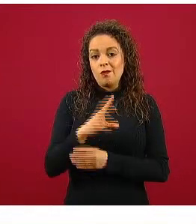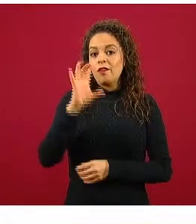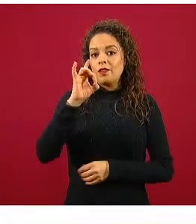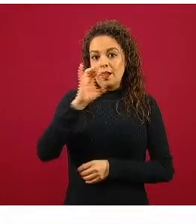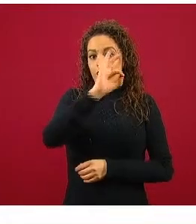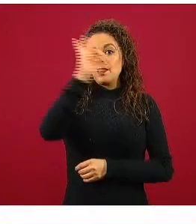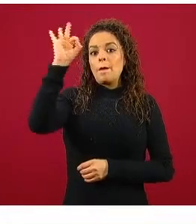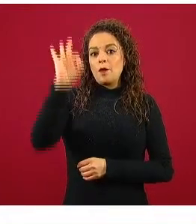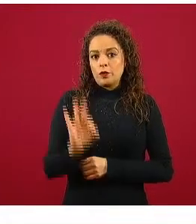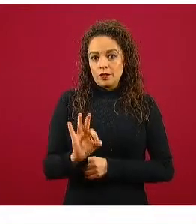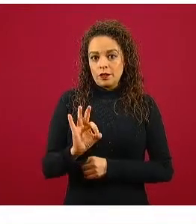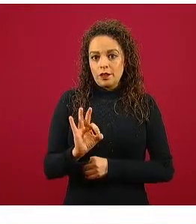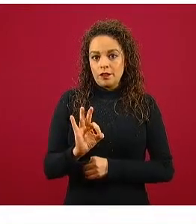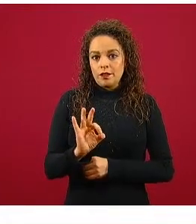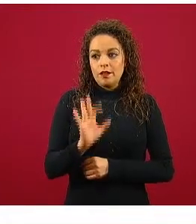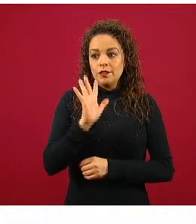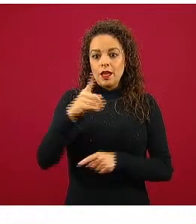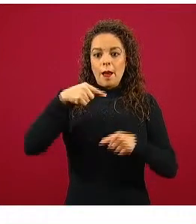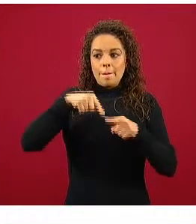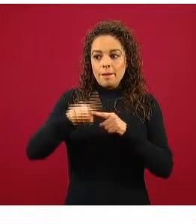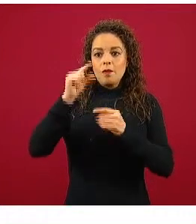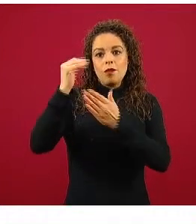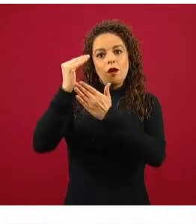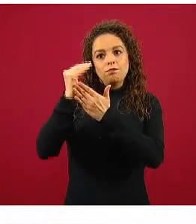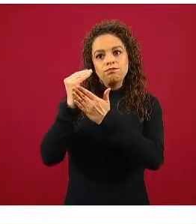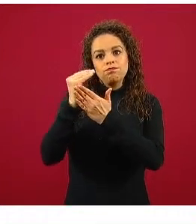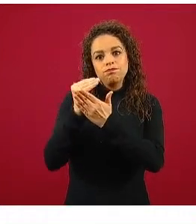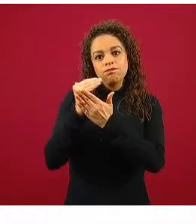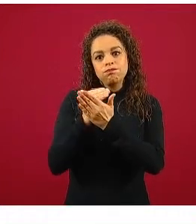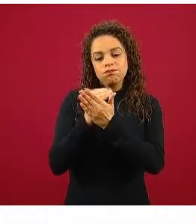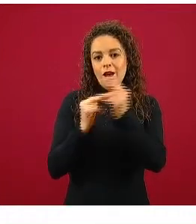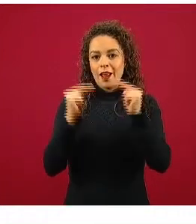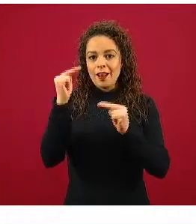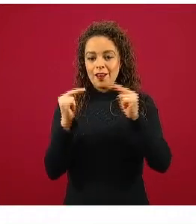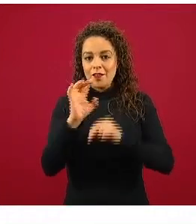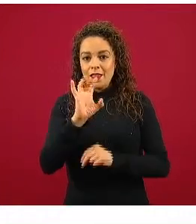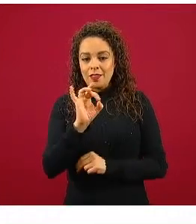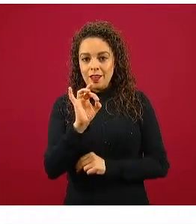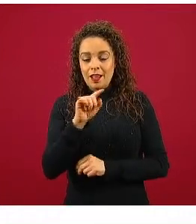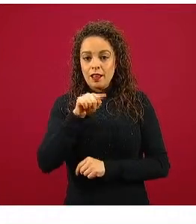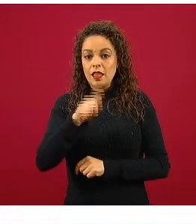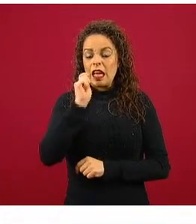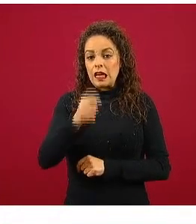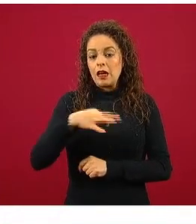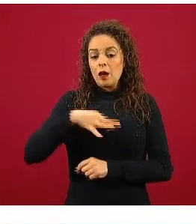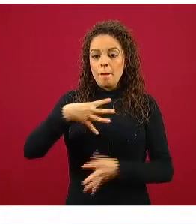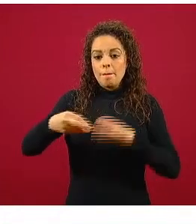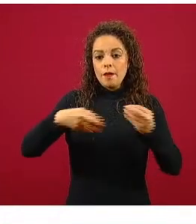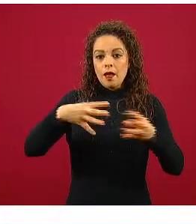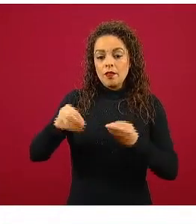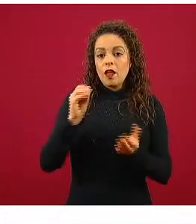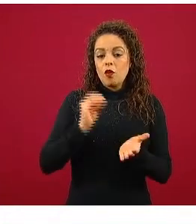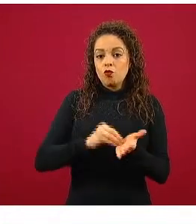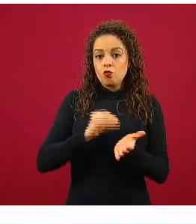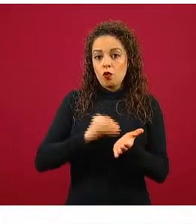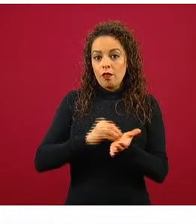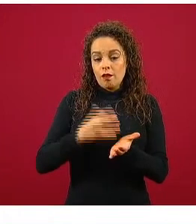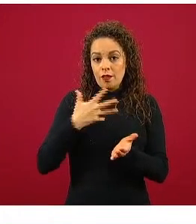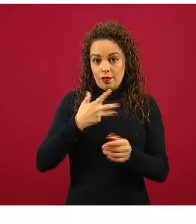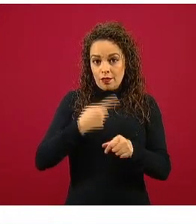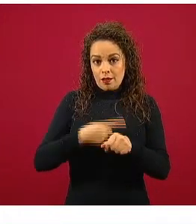ya estamos por bajar ahora del nivel 30 en lo que se refiere a la pandemia activa, es decir, todos los casos confirmados en el mundo en los